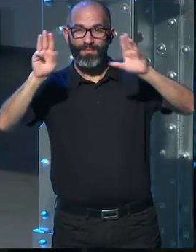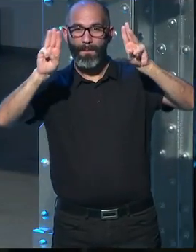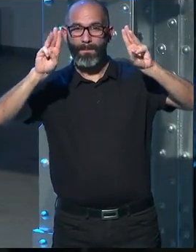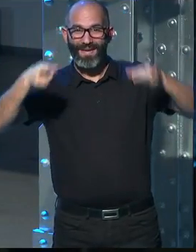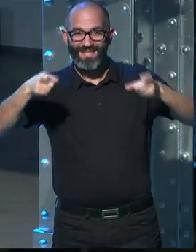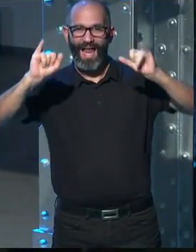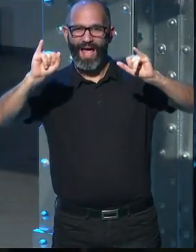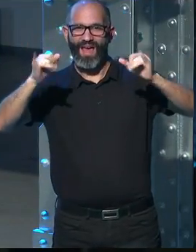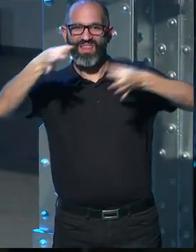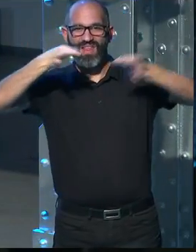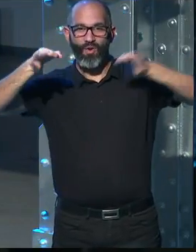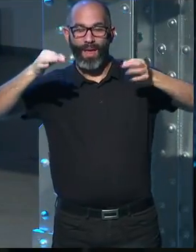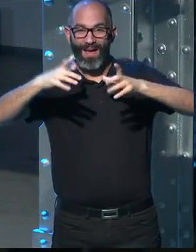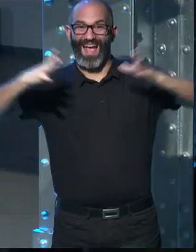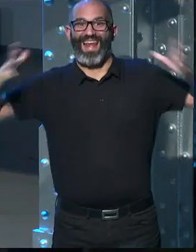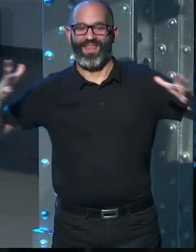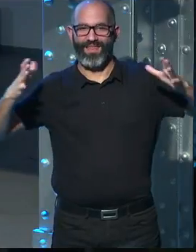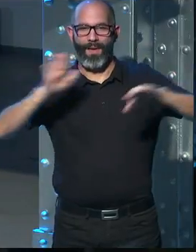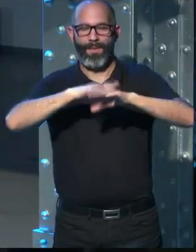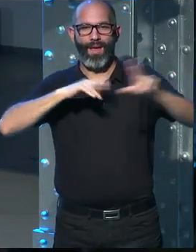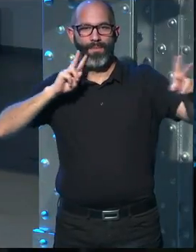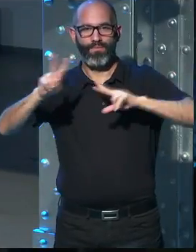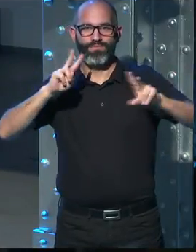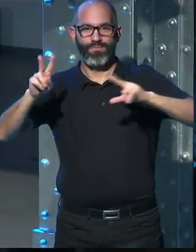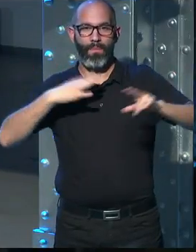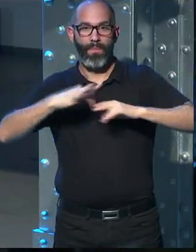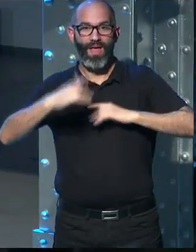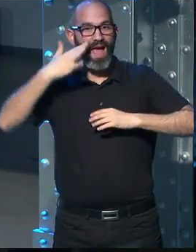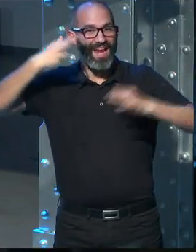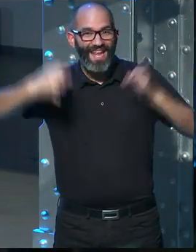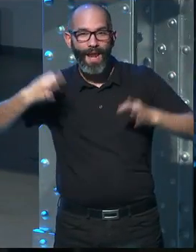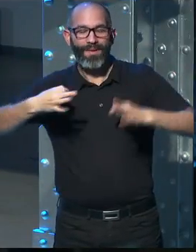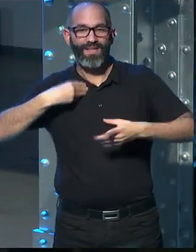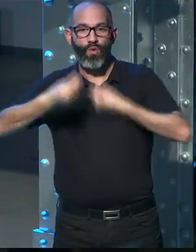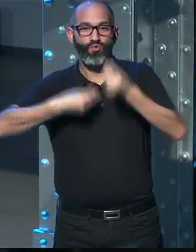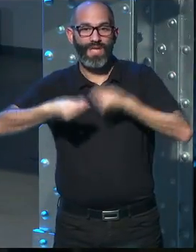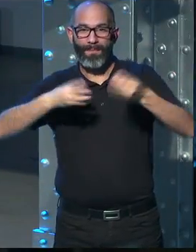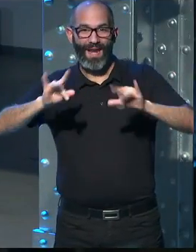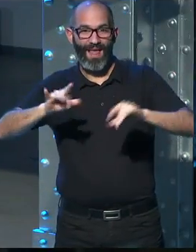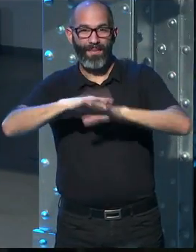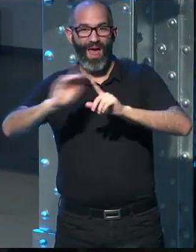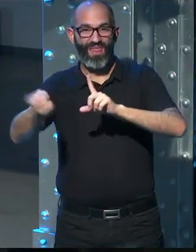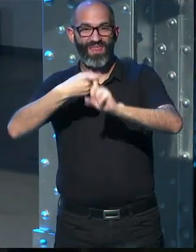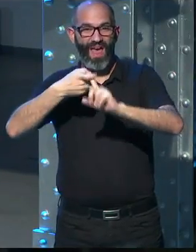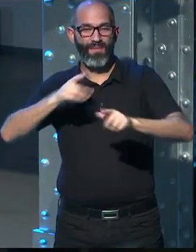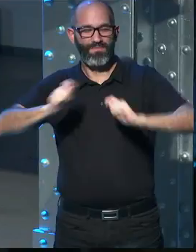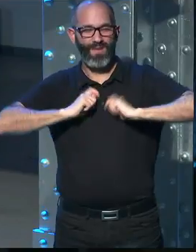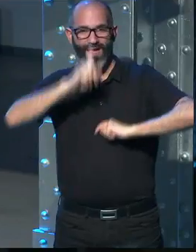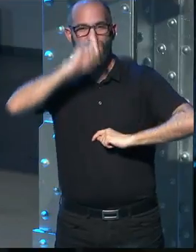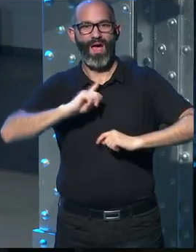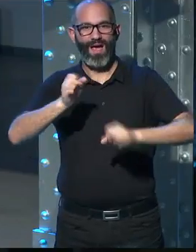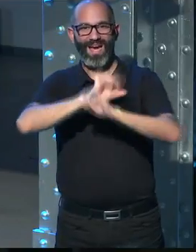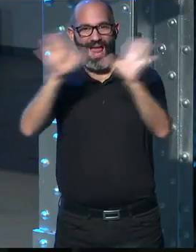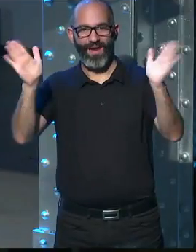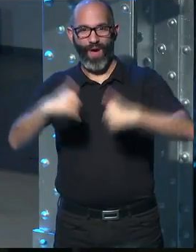por células mucho más grandes, con campos receptores mucho más grandes, que no son realmente útiles para desvelar los detalles finos de la imagen, pero son muy sensibles